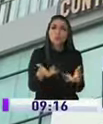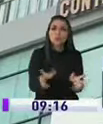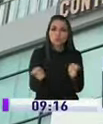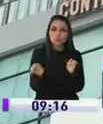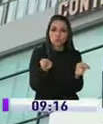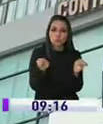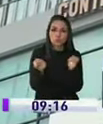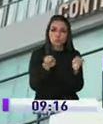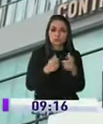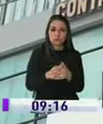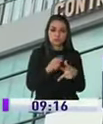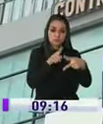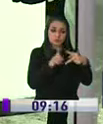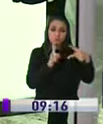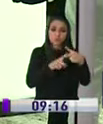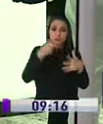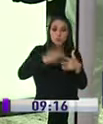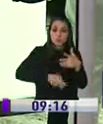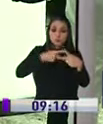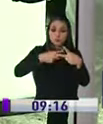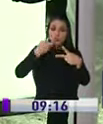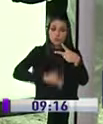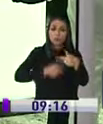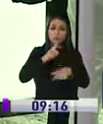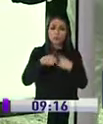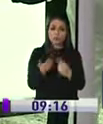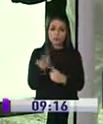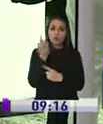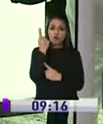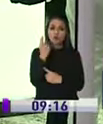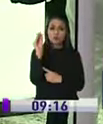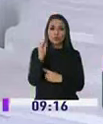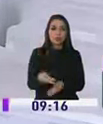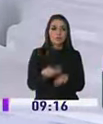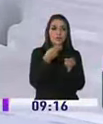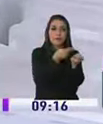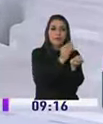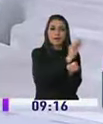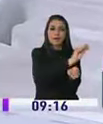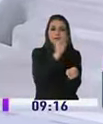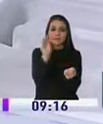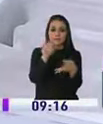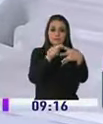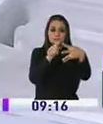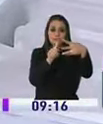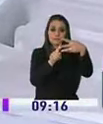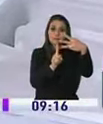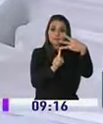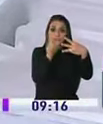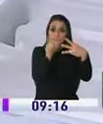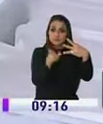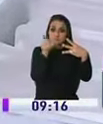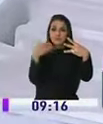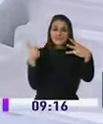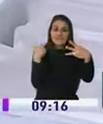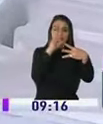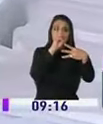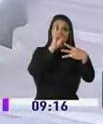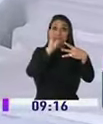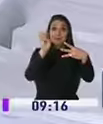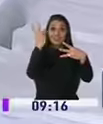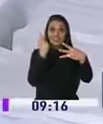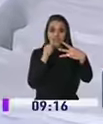La notificación de estas dos glosas fue realizada el pasado 11 de octubre y las personas señaladas en el informe disponen de 60 días y